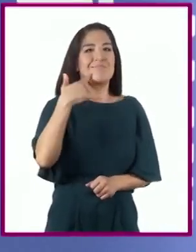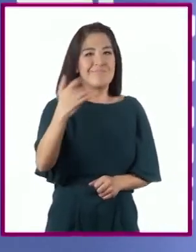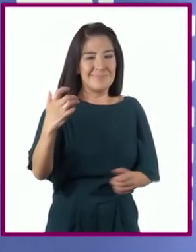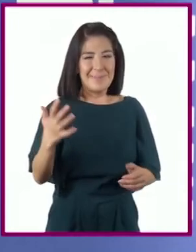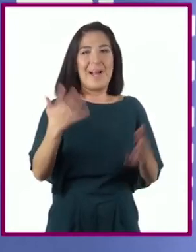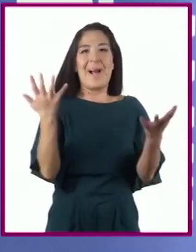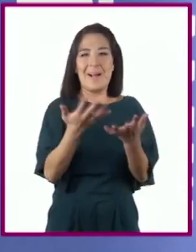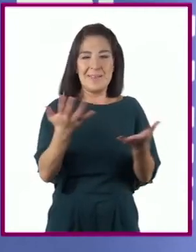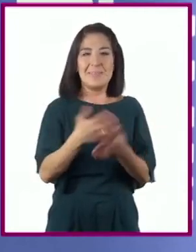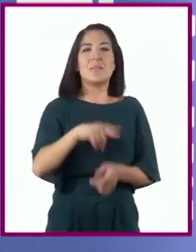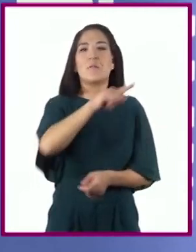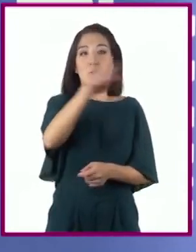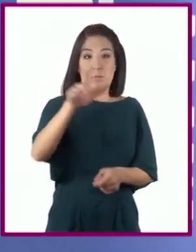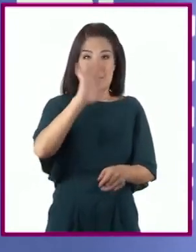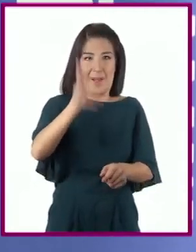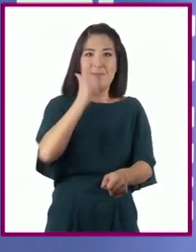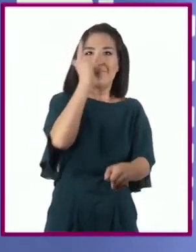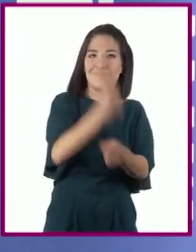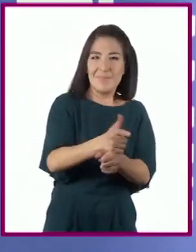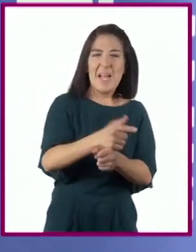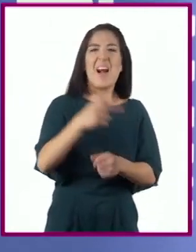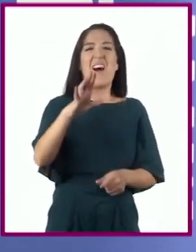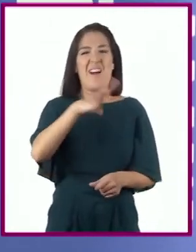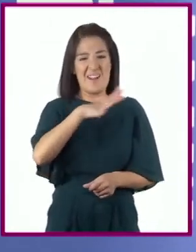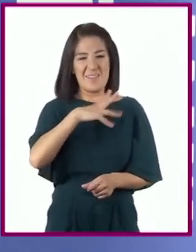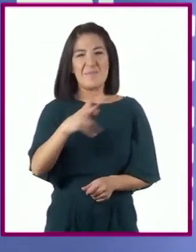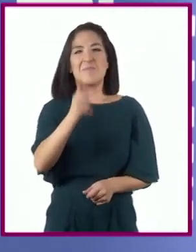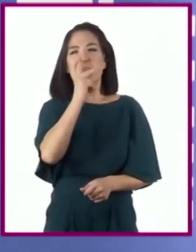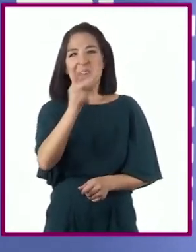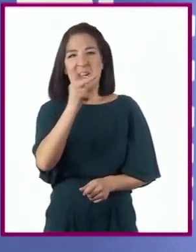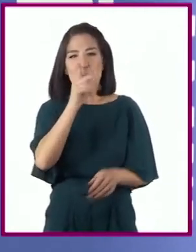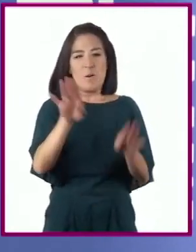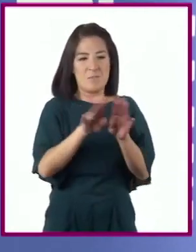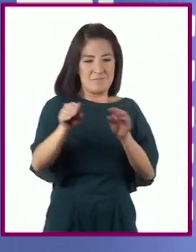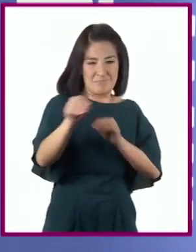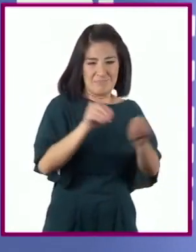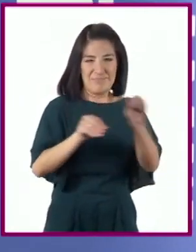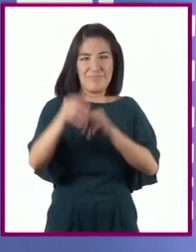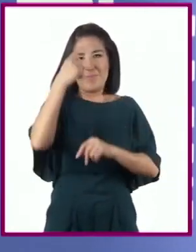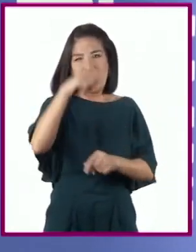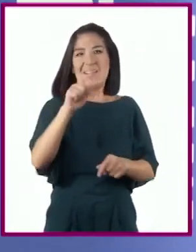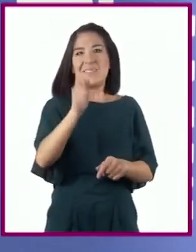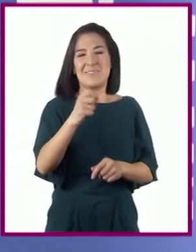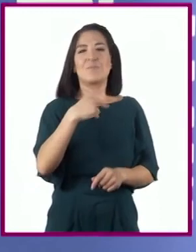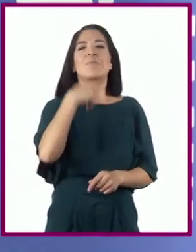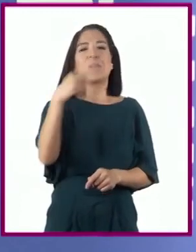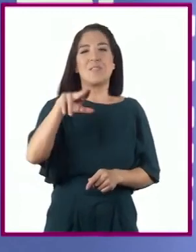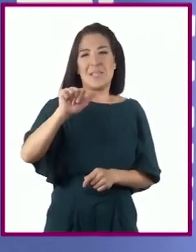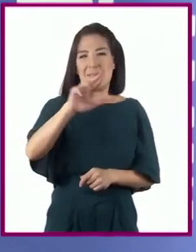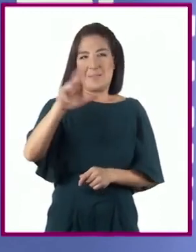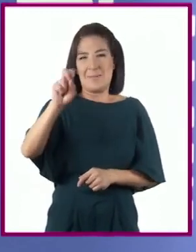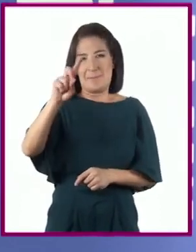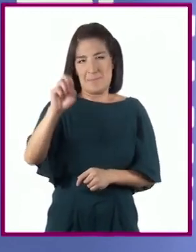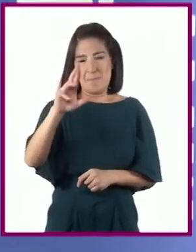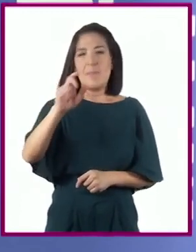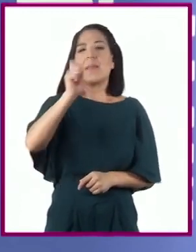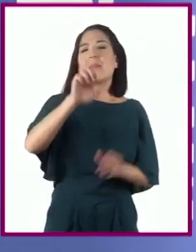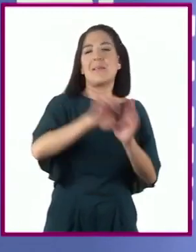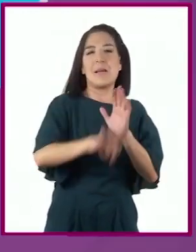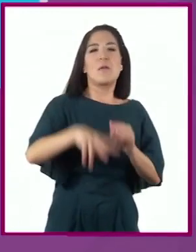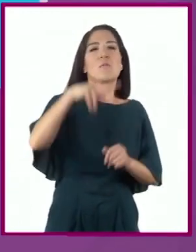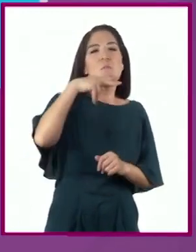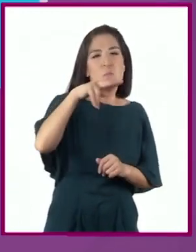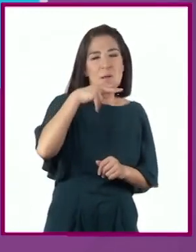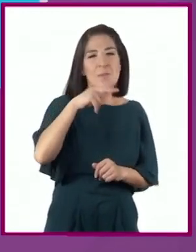como se dieron cuenta, existen algunas palabras que nos permiten modificar la voz del narrador. Por ejemplo, un verbo o un